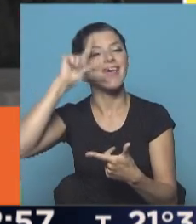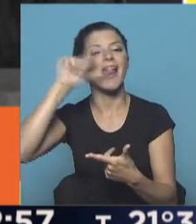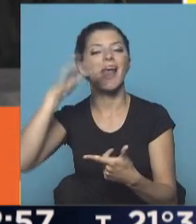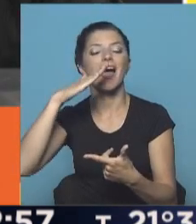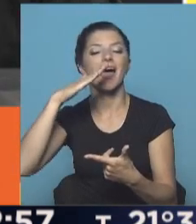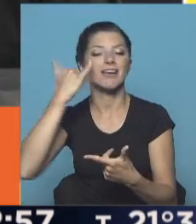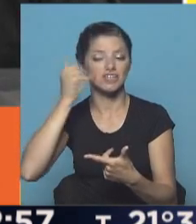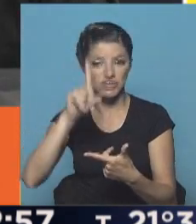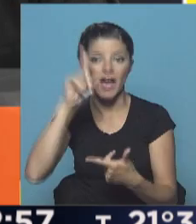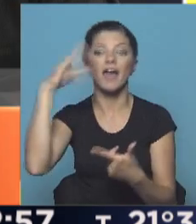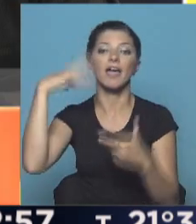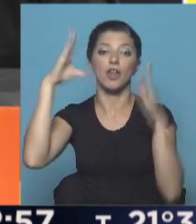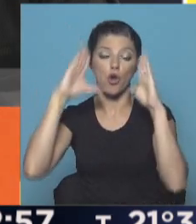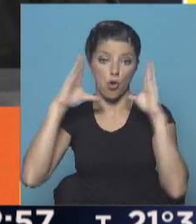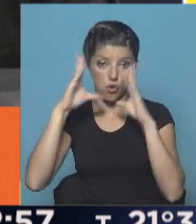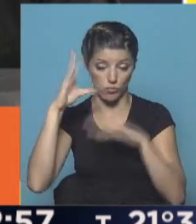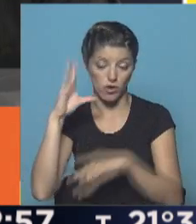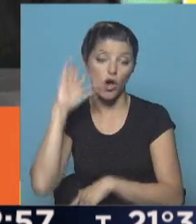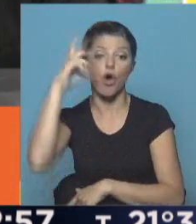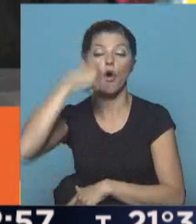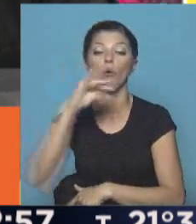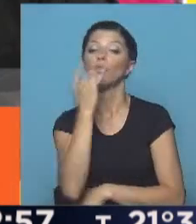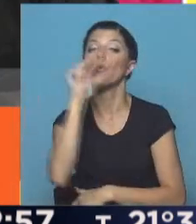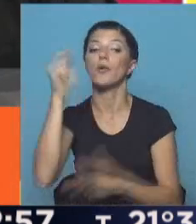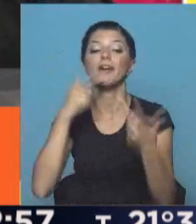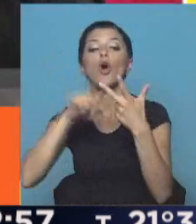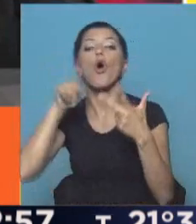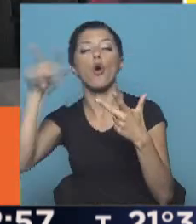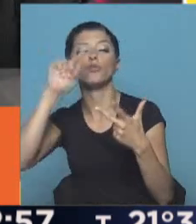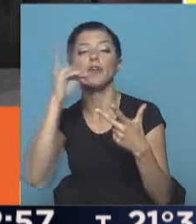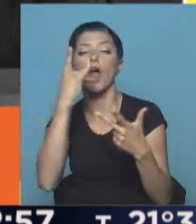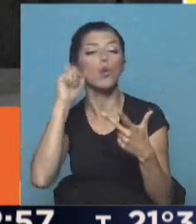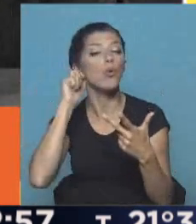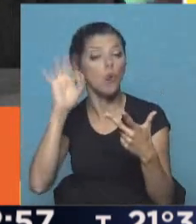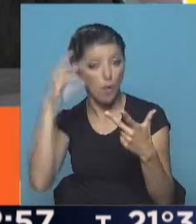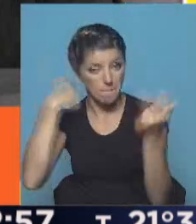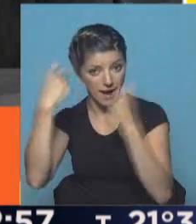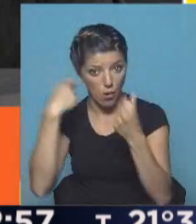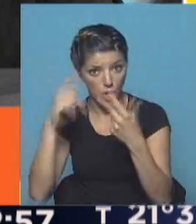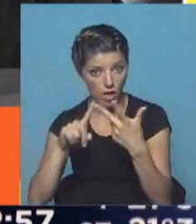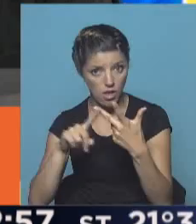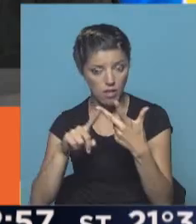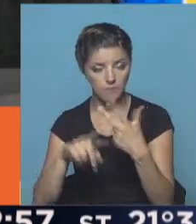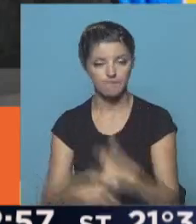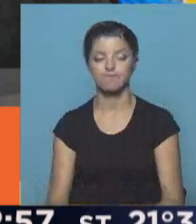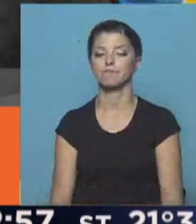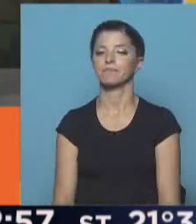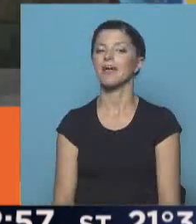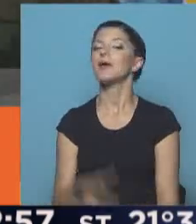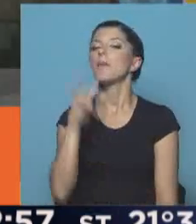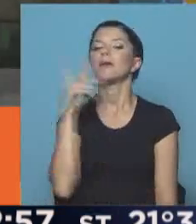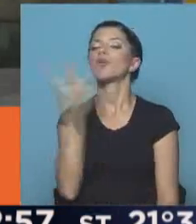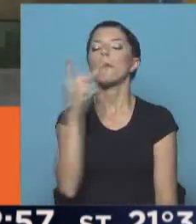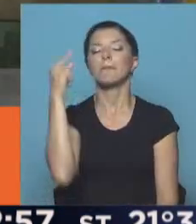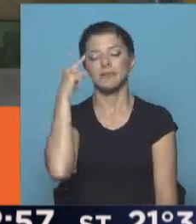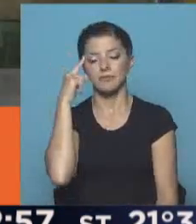Lugo en Paraguay. Yo creo que nosotros no podemos unificar a los dos actores como actores homogéneos.